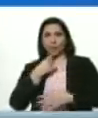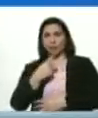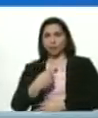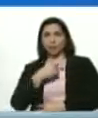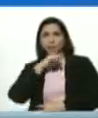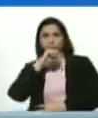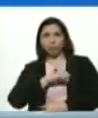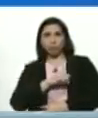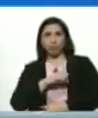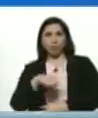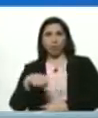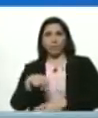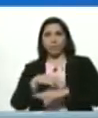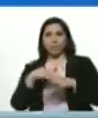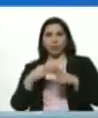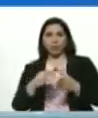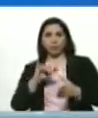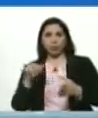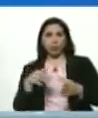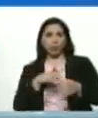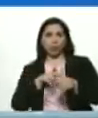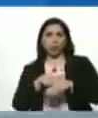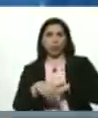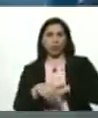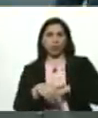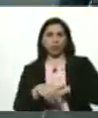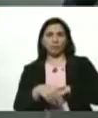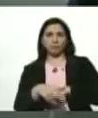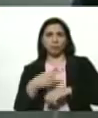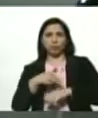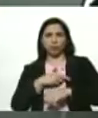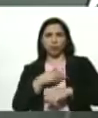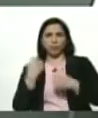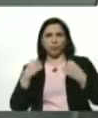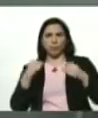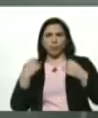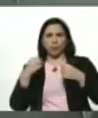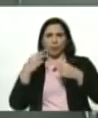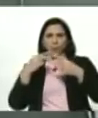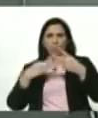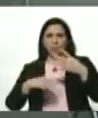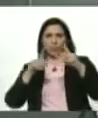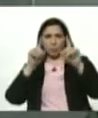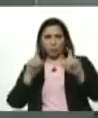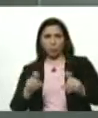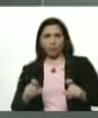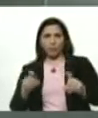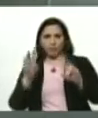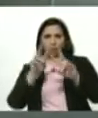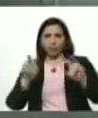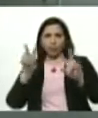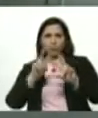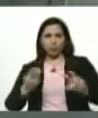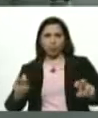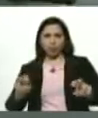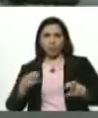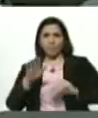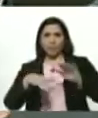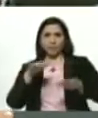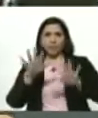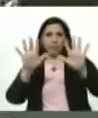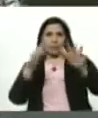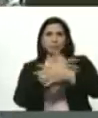el ministro jorge rodríguez que el arsenal pruebas diagnósticas para avanzar a 10 millones de programas